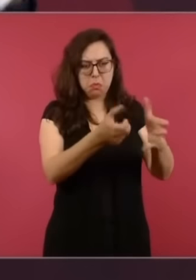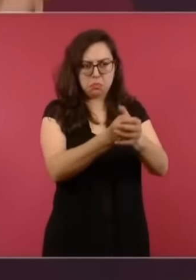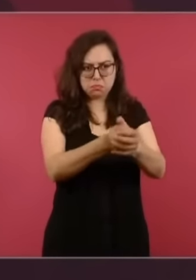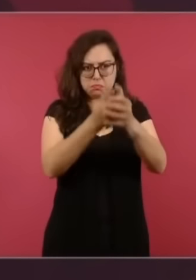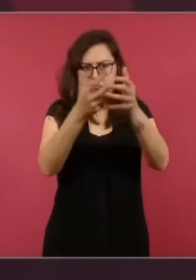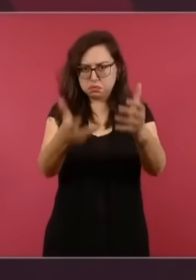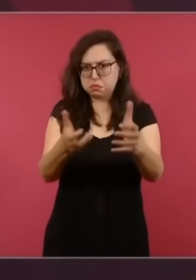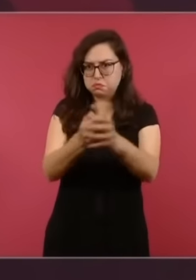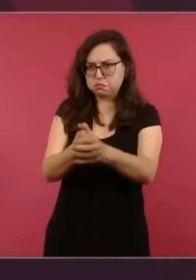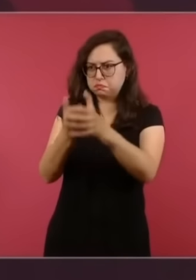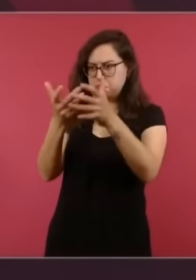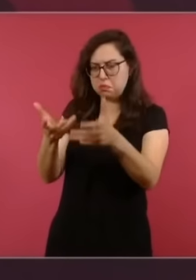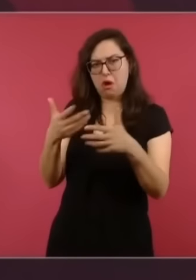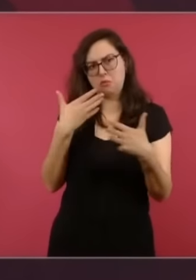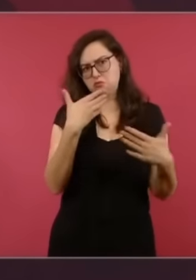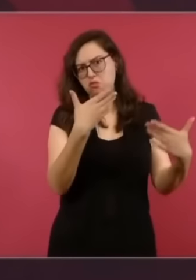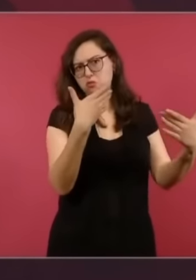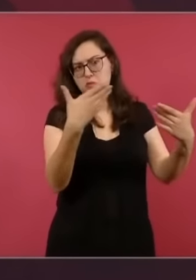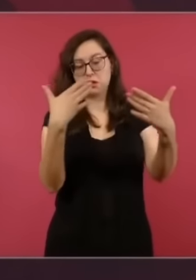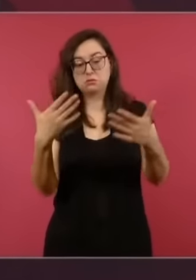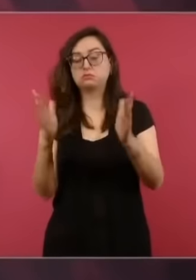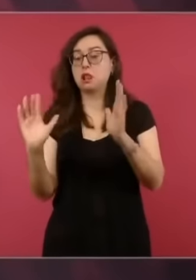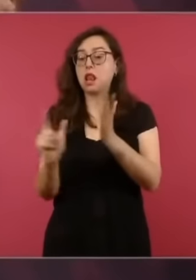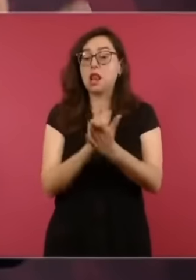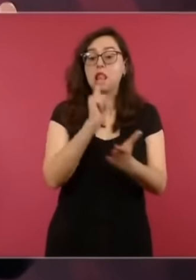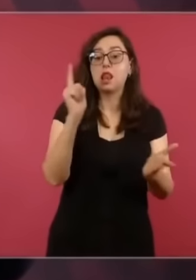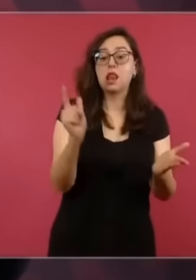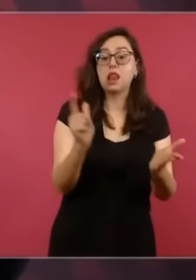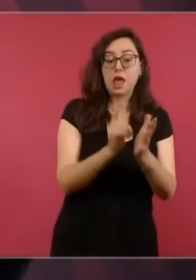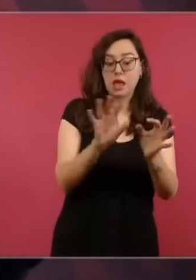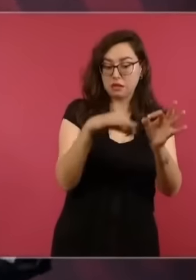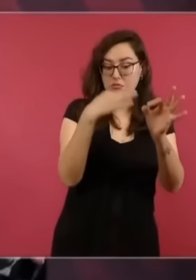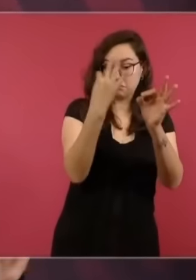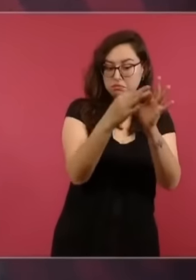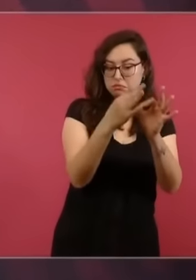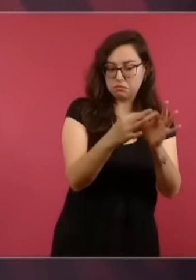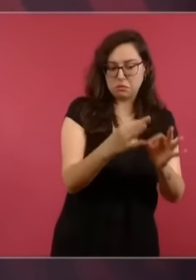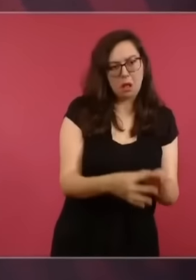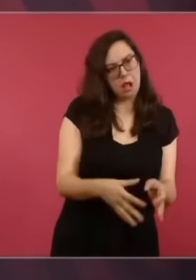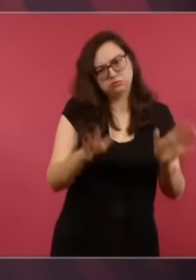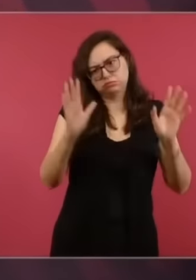respetuoso de todos, estoy en contra de la riqueza malavida.